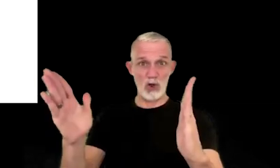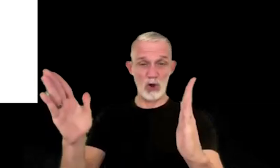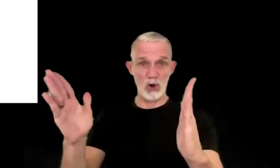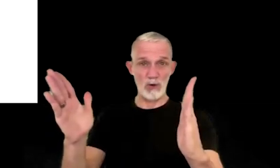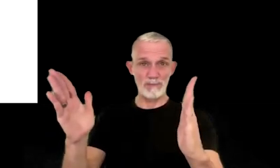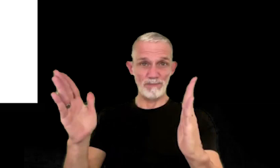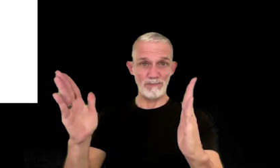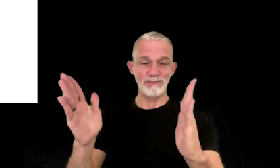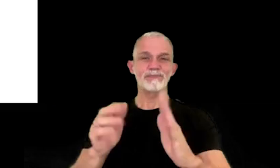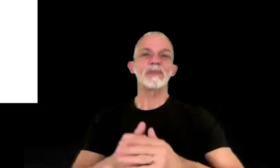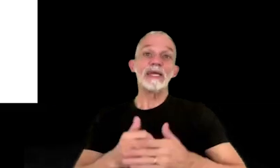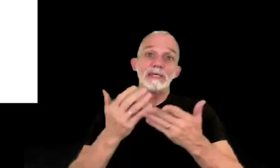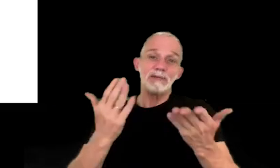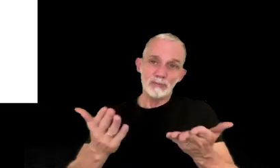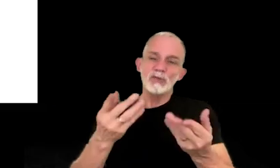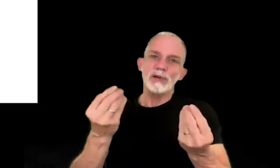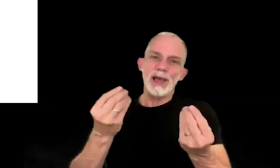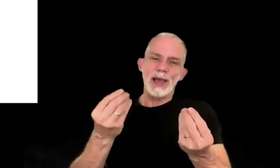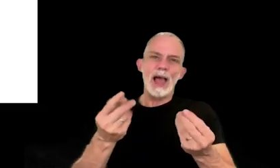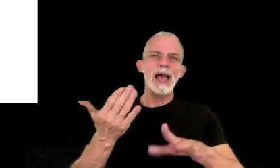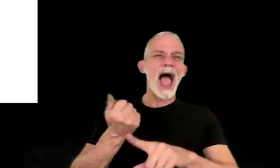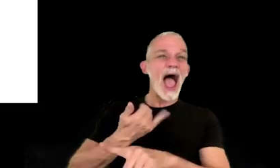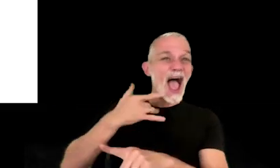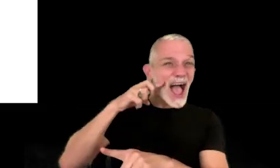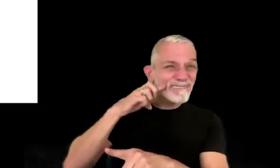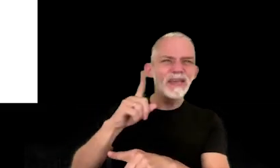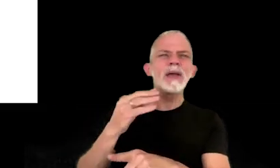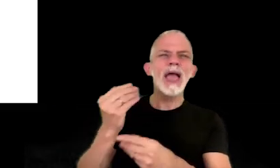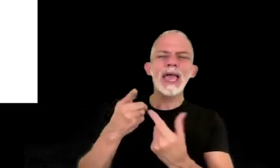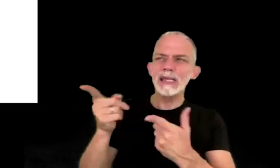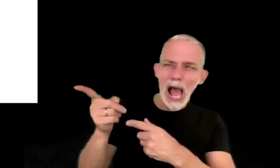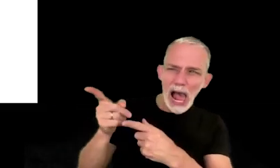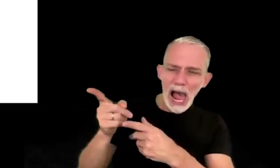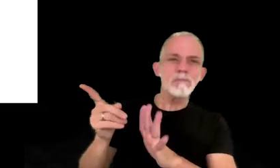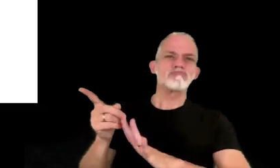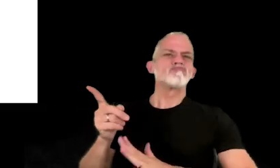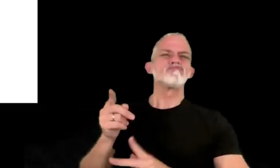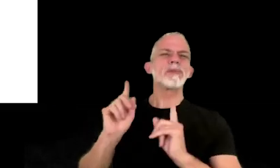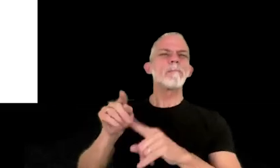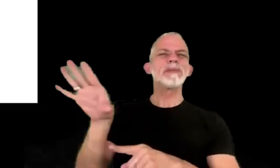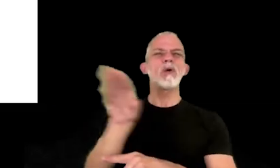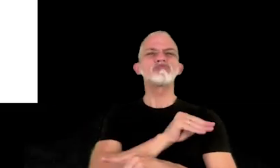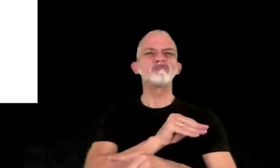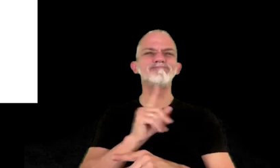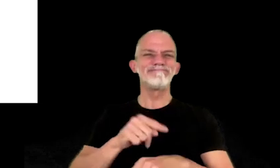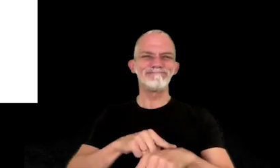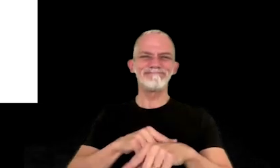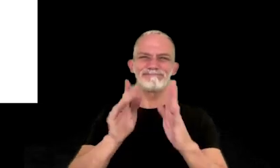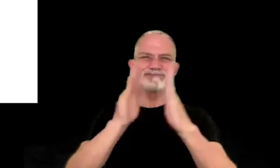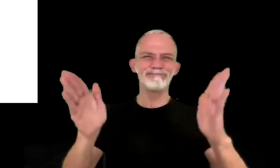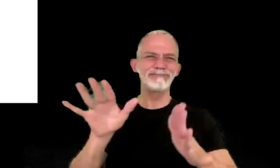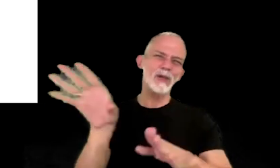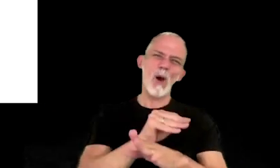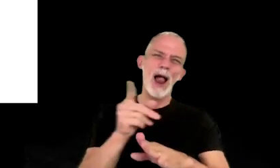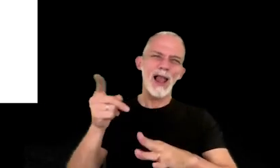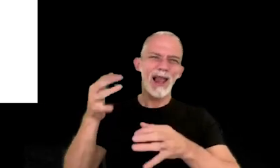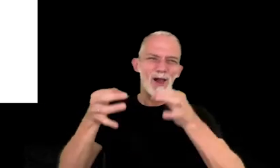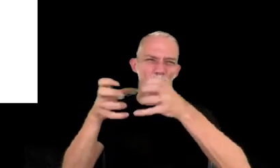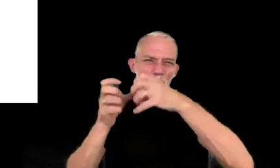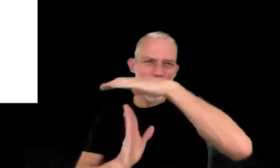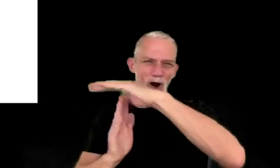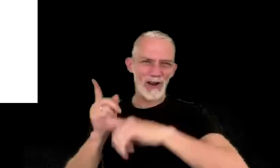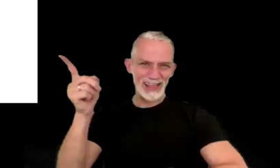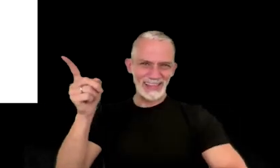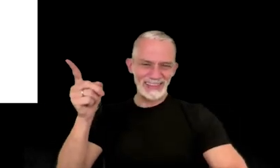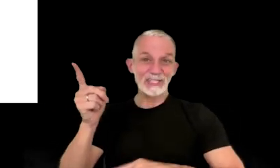fechas. Lo que hizo la administración en este caso es tomar ese mismo rango para definir